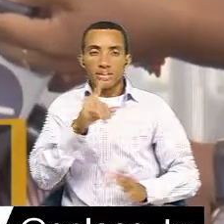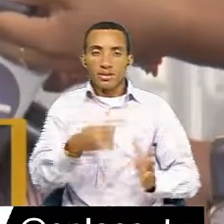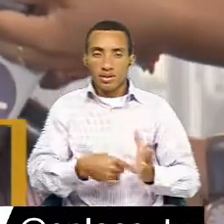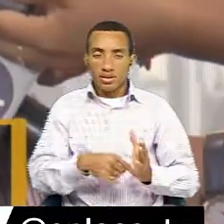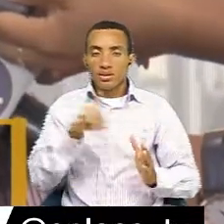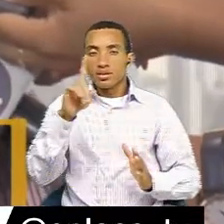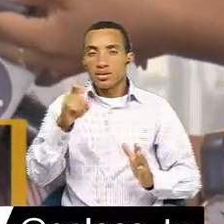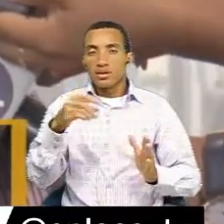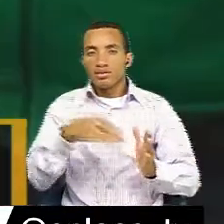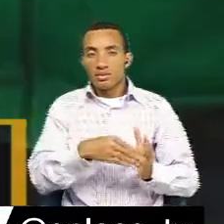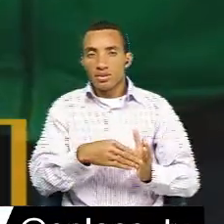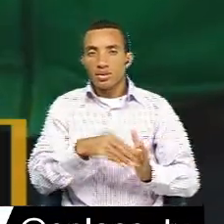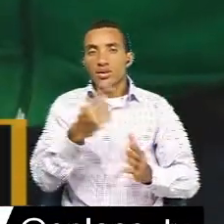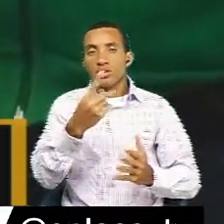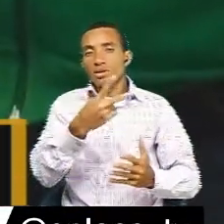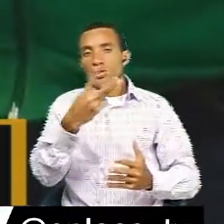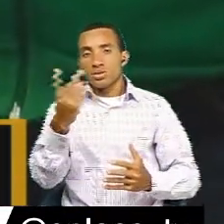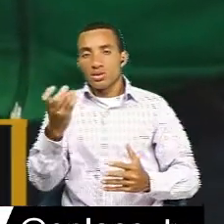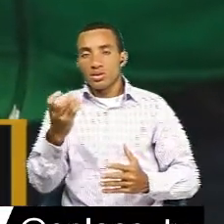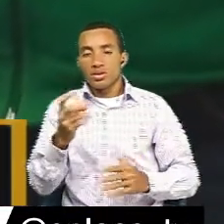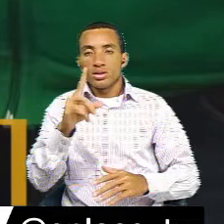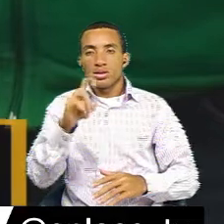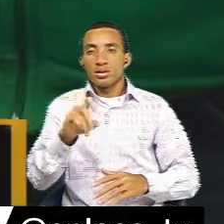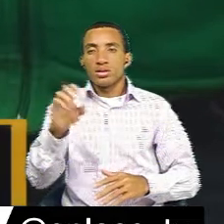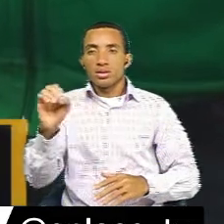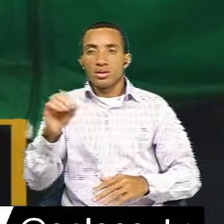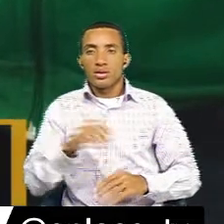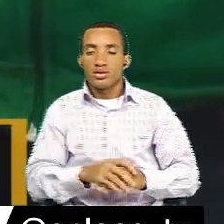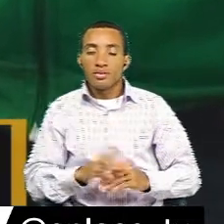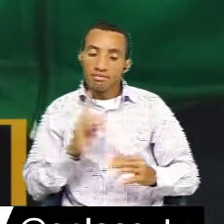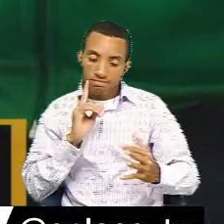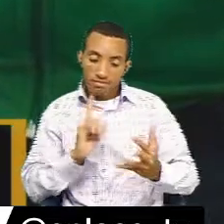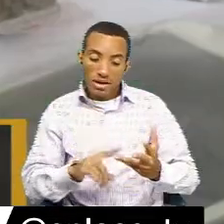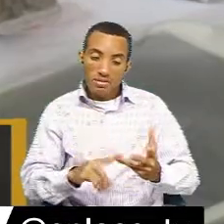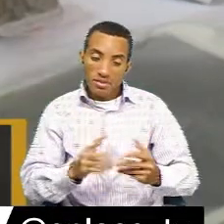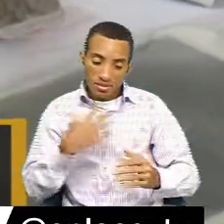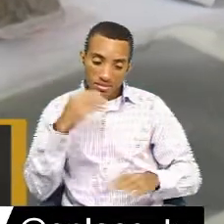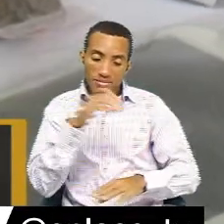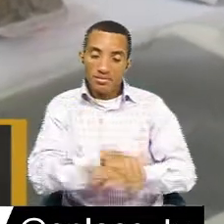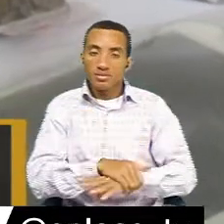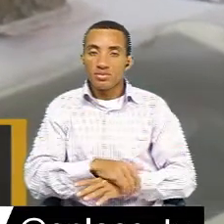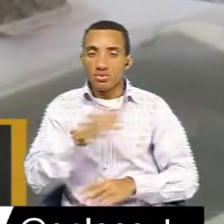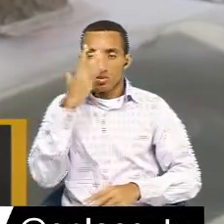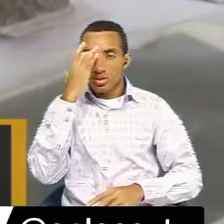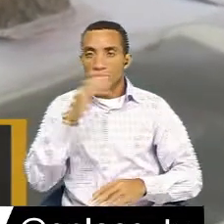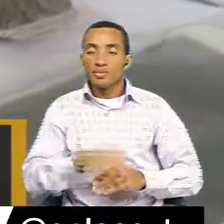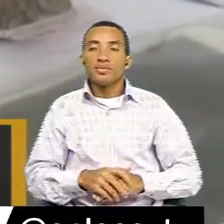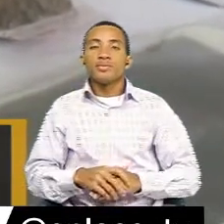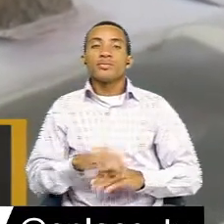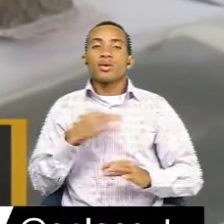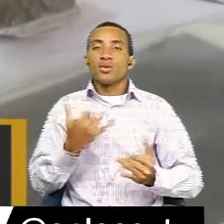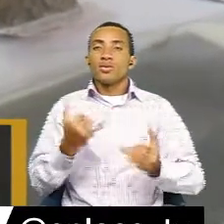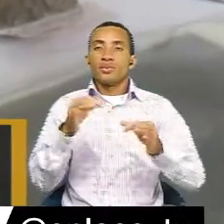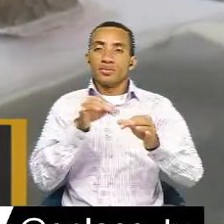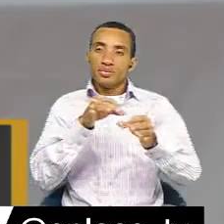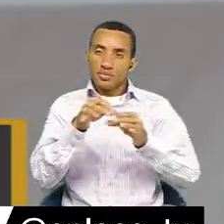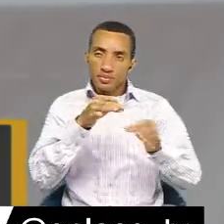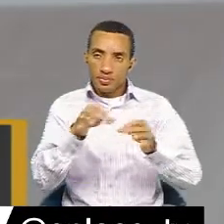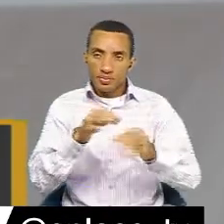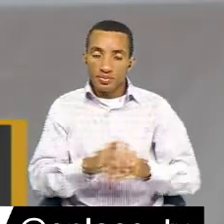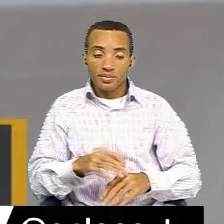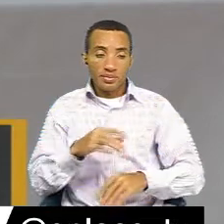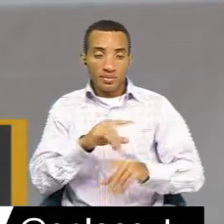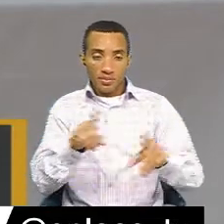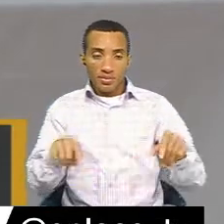6.260 imputaciones. Con respecto a la desarticulación e impacto de las estructuras criminales que delinquen en Barranca Bermeja y la región, el fiscal